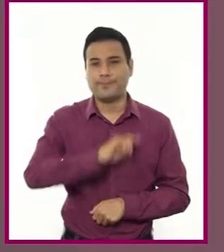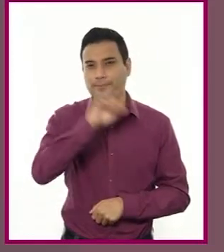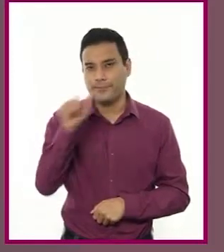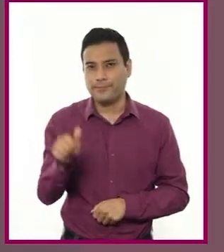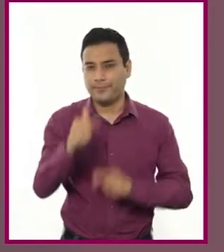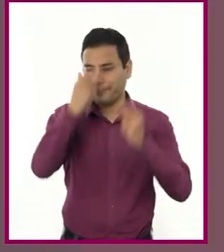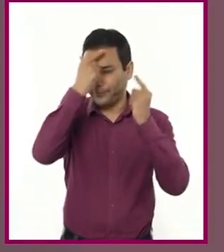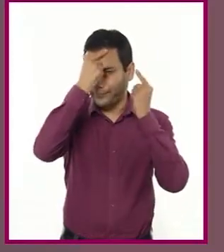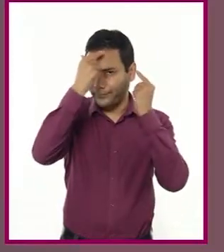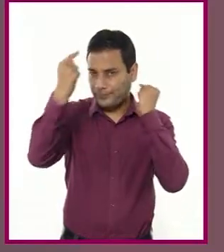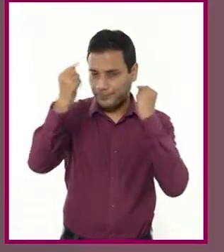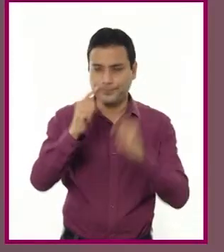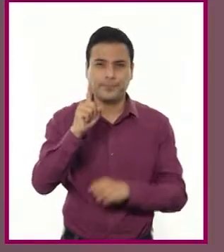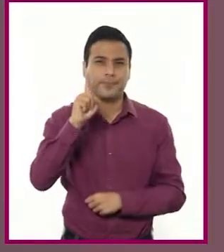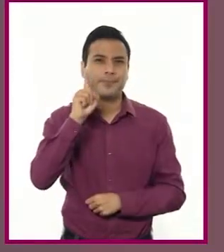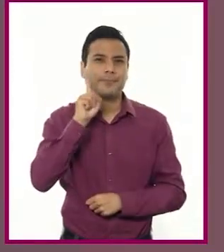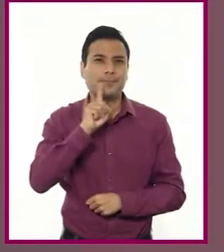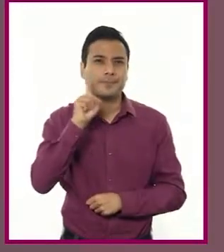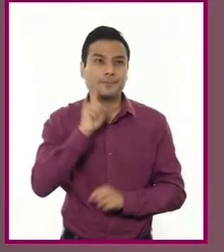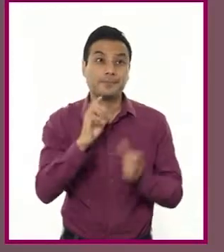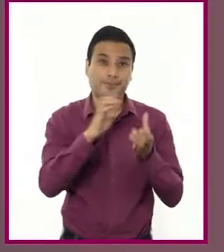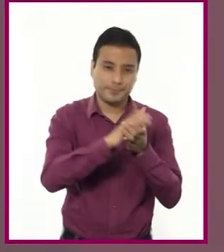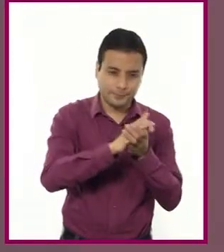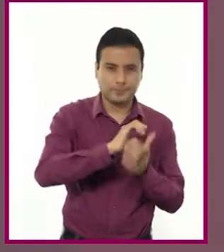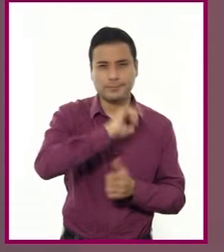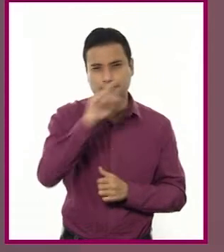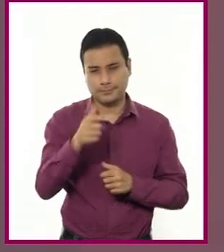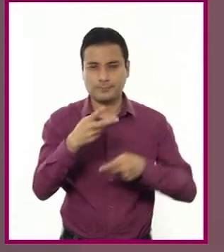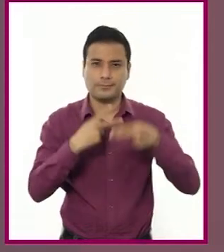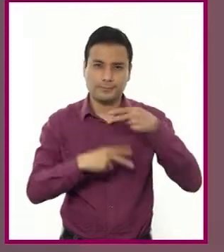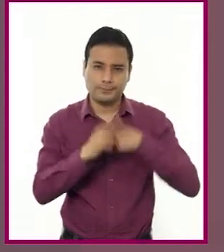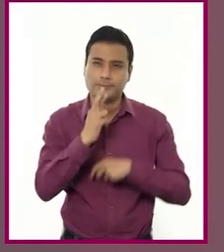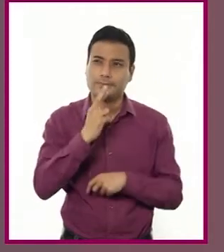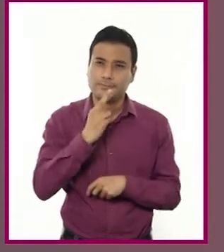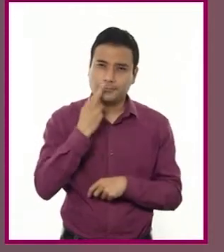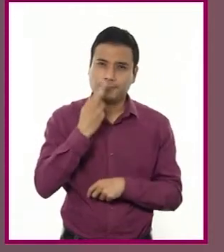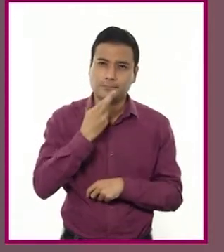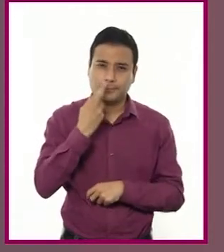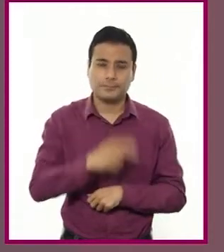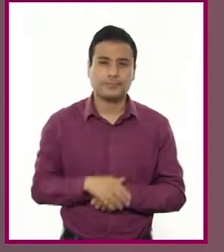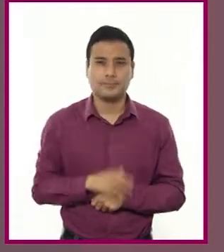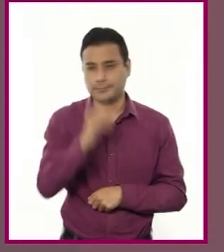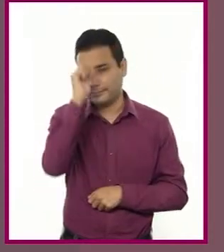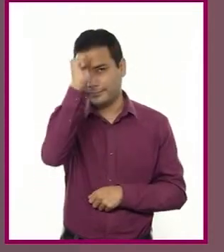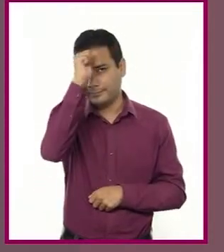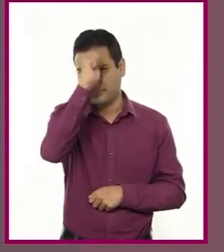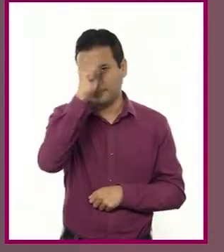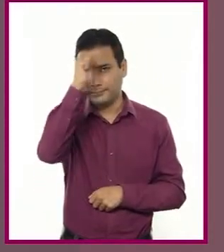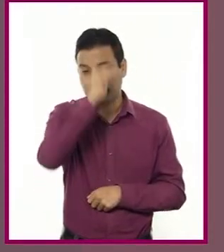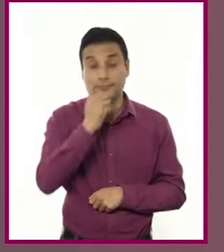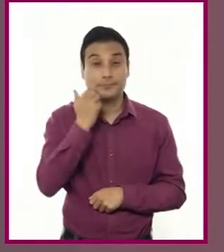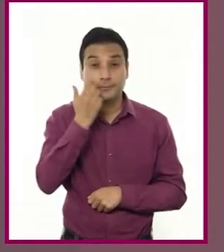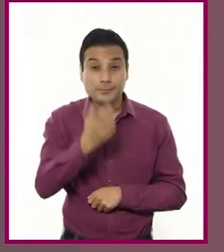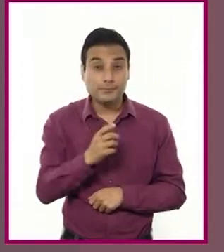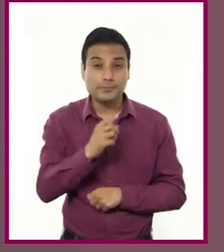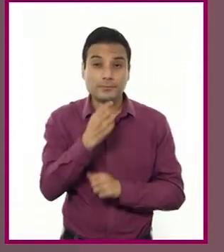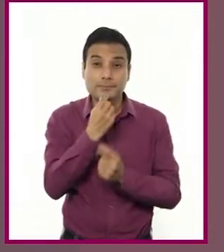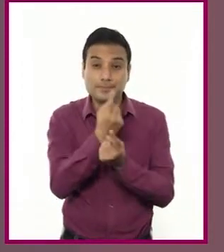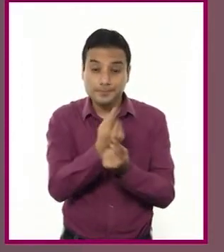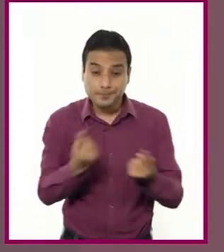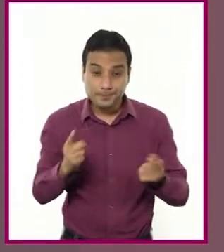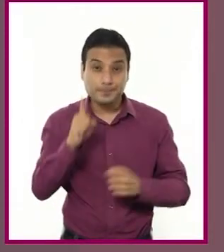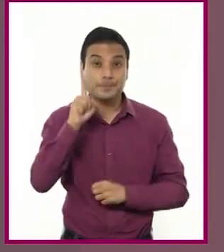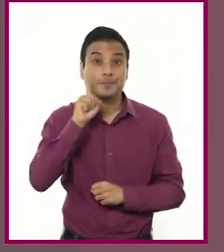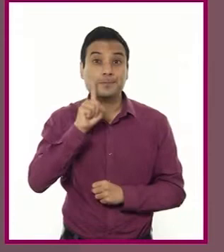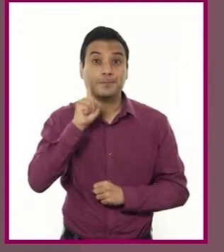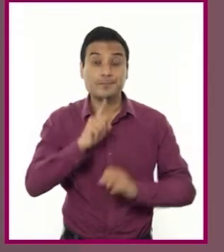las mañanas a decir las horas de Nuestra Señora. La idea de los frailes era formar a las esposas de los jóvenes